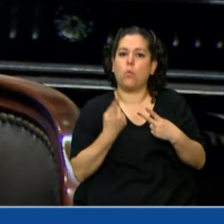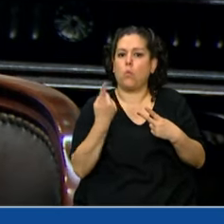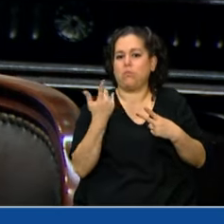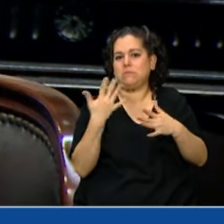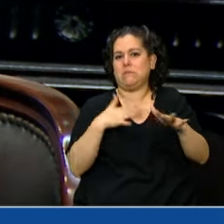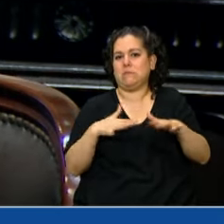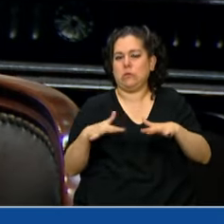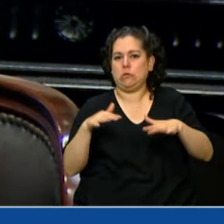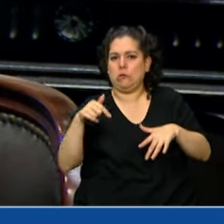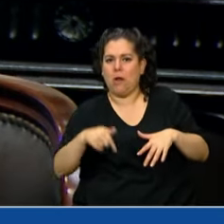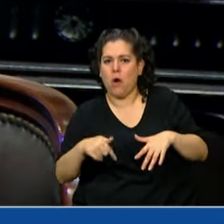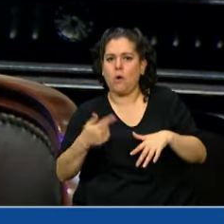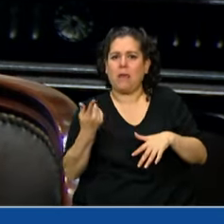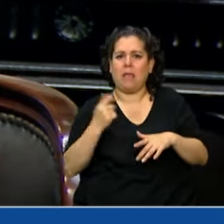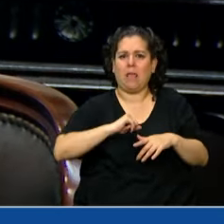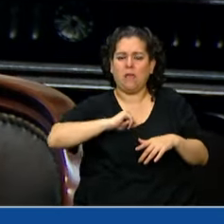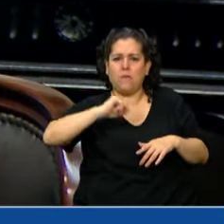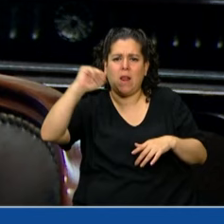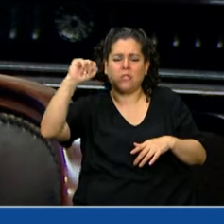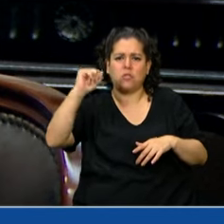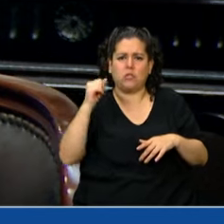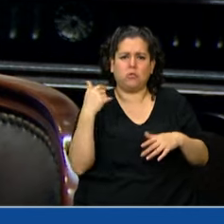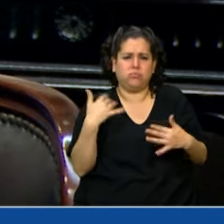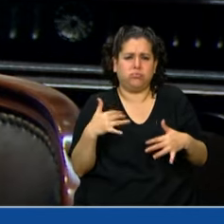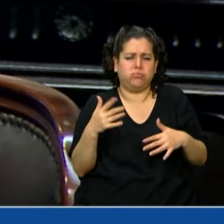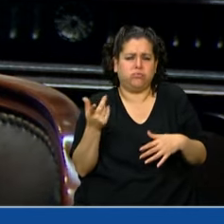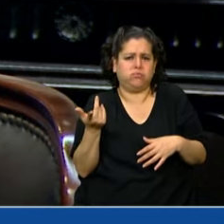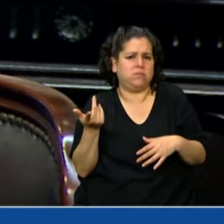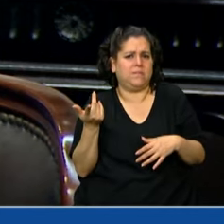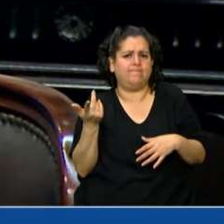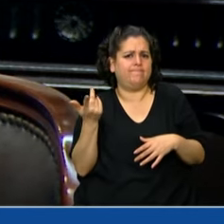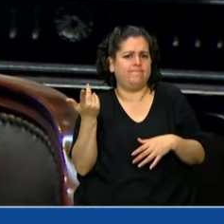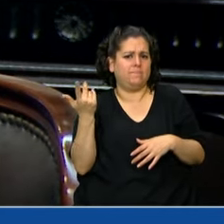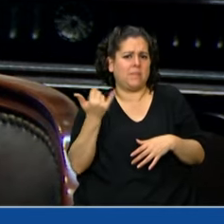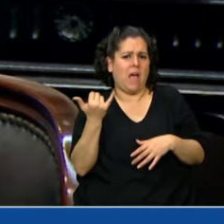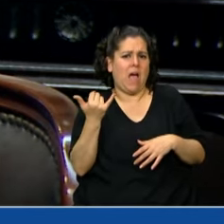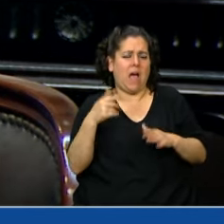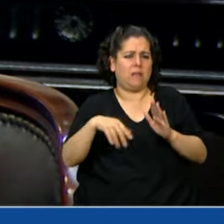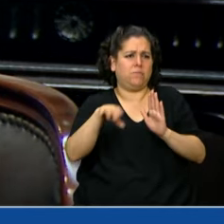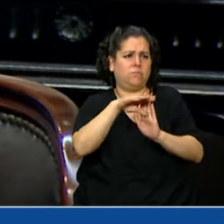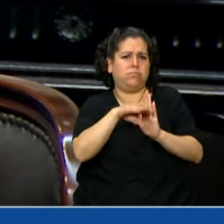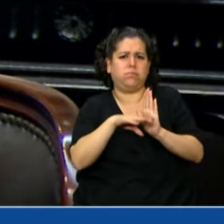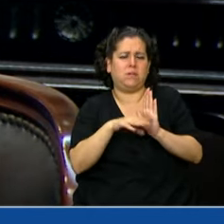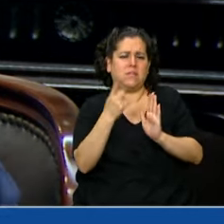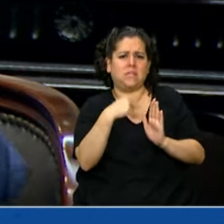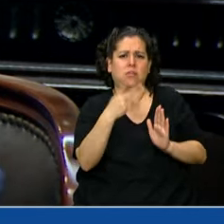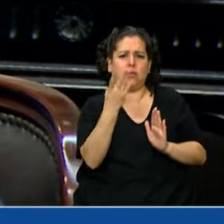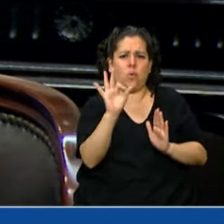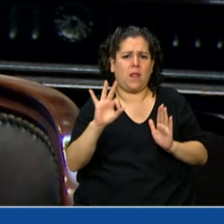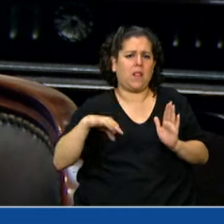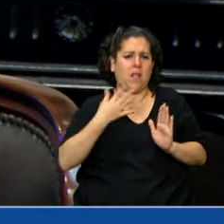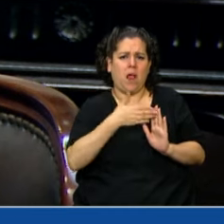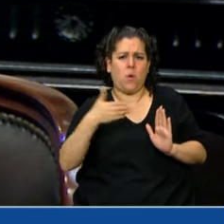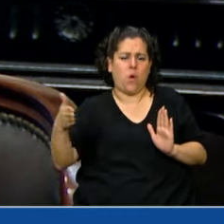situación como la actual en la que la inflación está en el orden del 140 150 por anual y